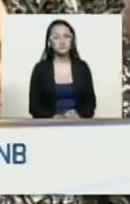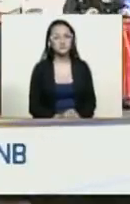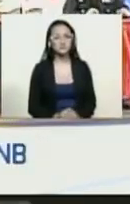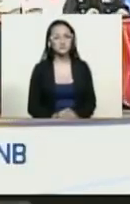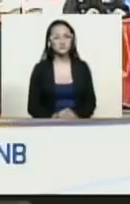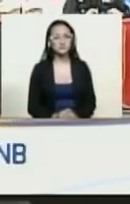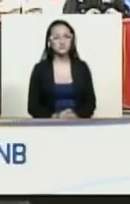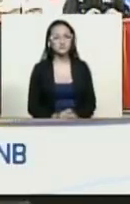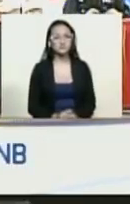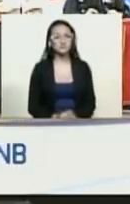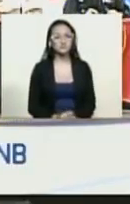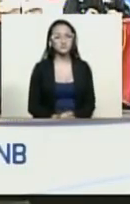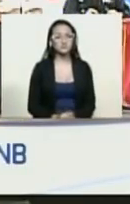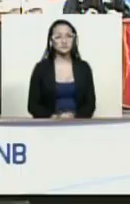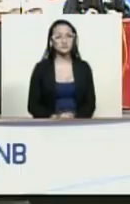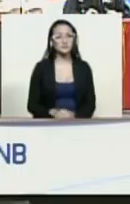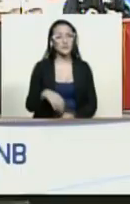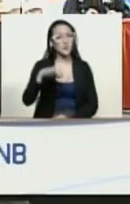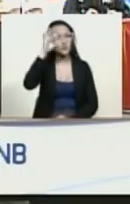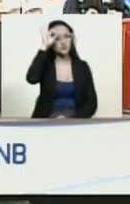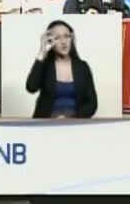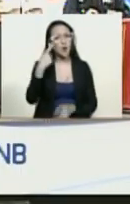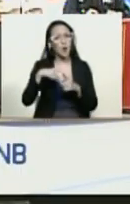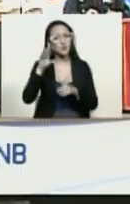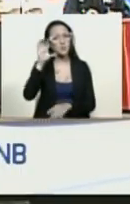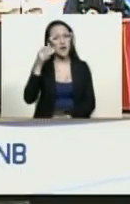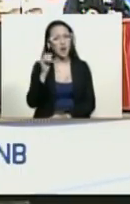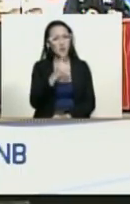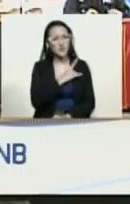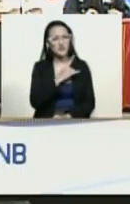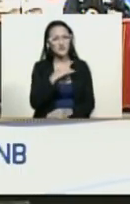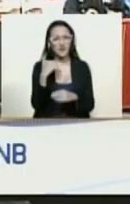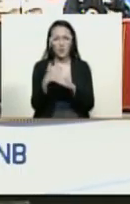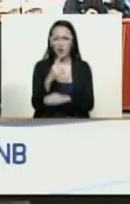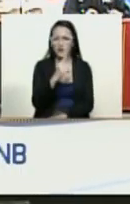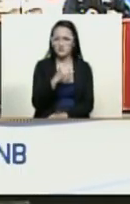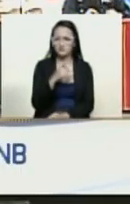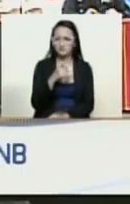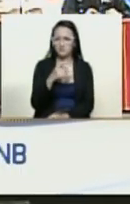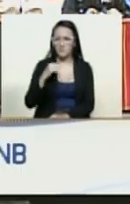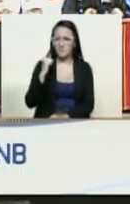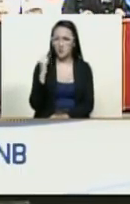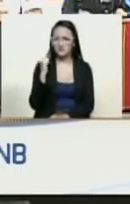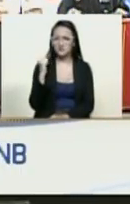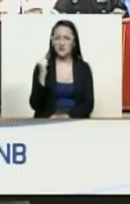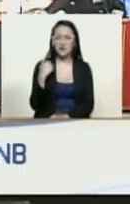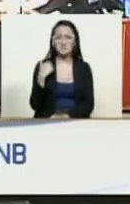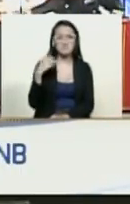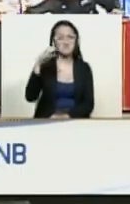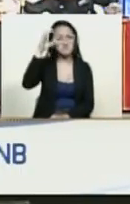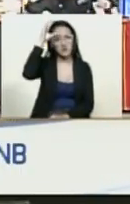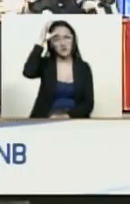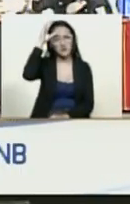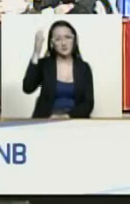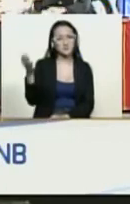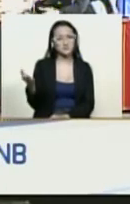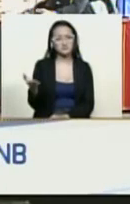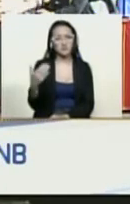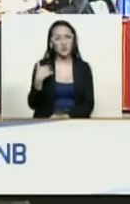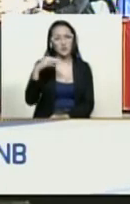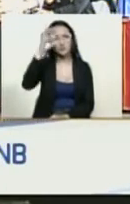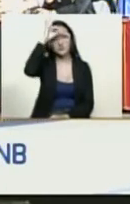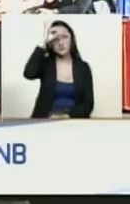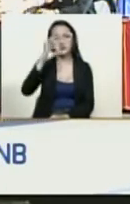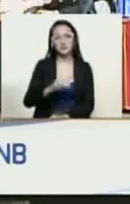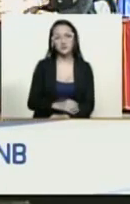No sé si otro país tiene una universidad de estas características. No conozco. Cachiopo, tú que has estudiado tanto. No sé,